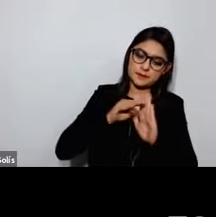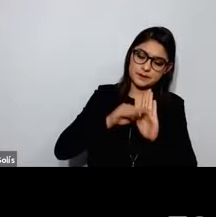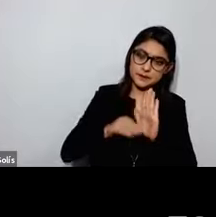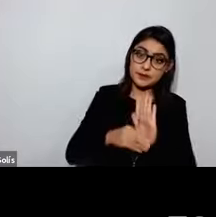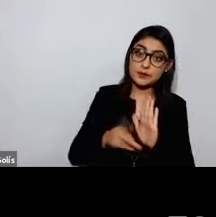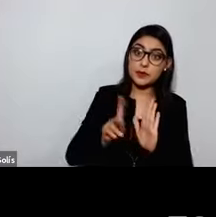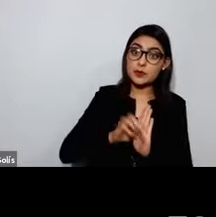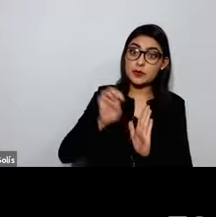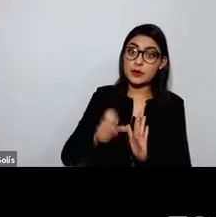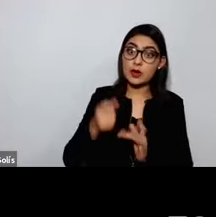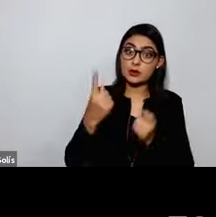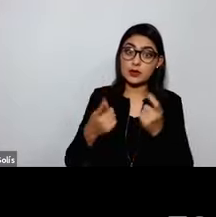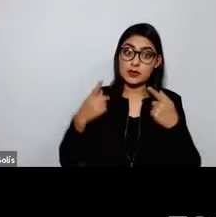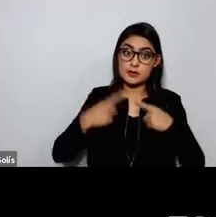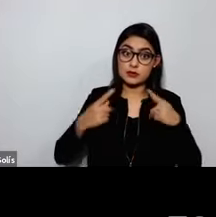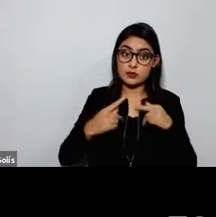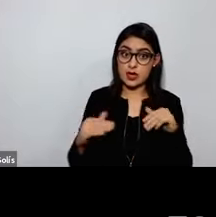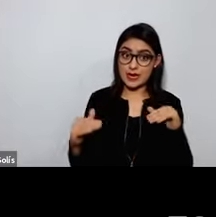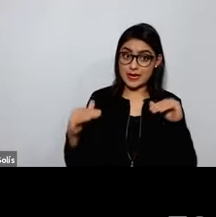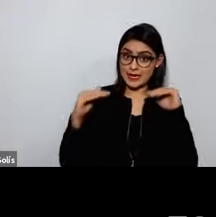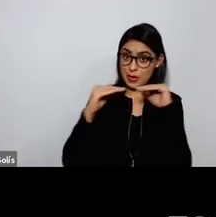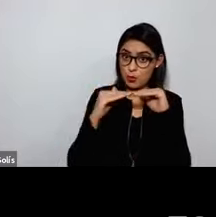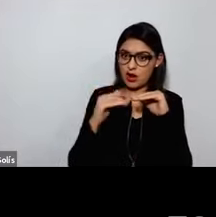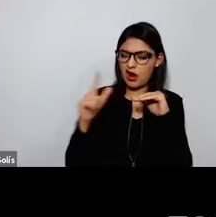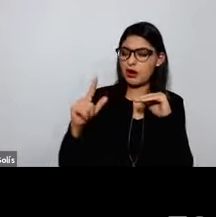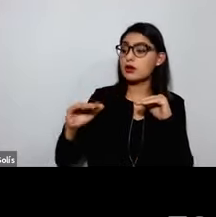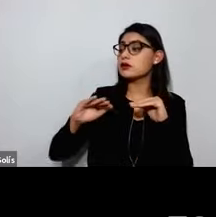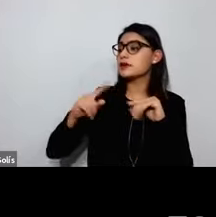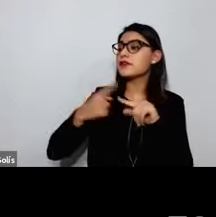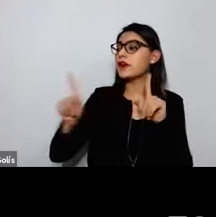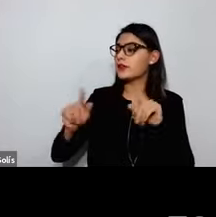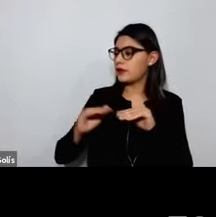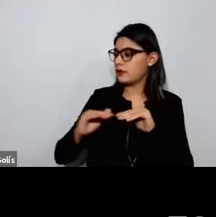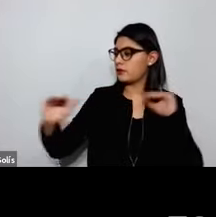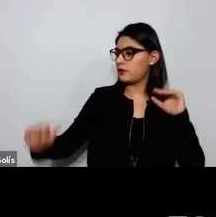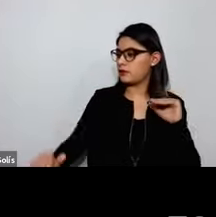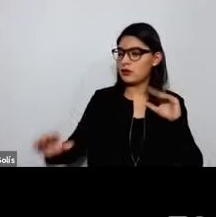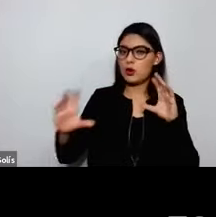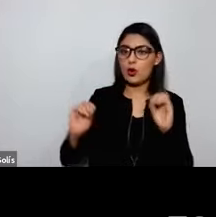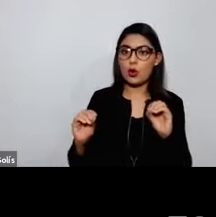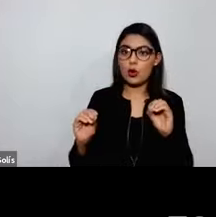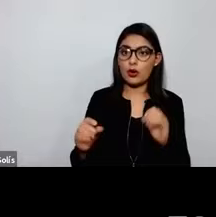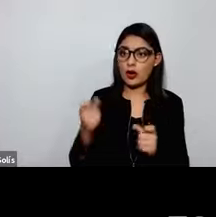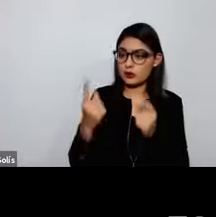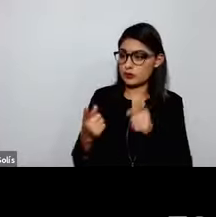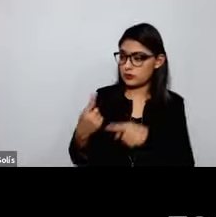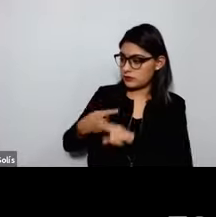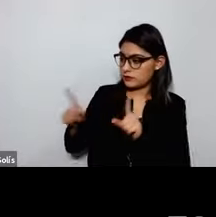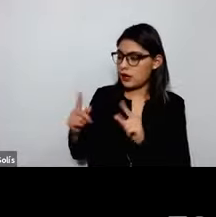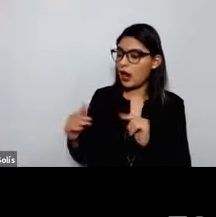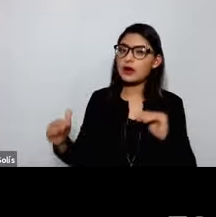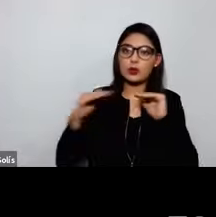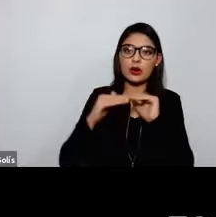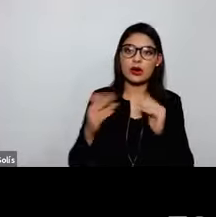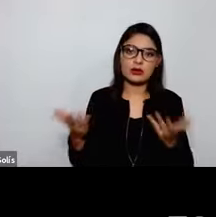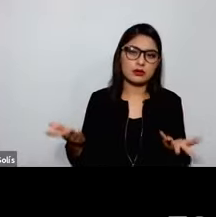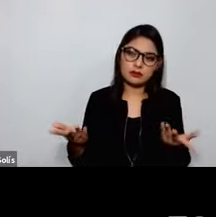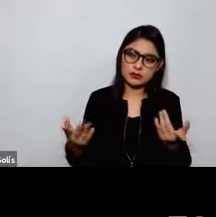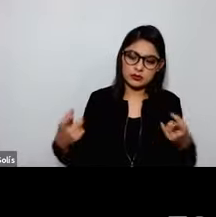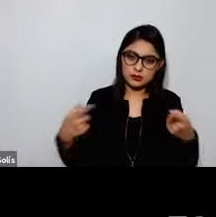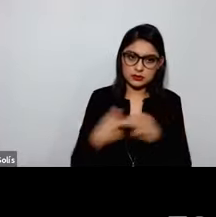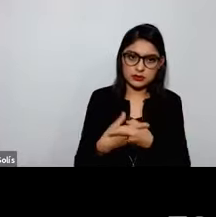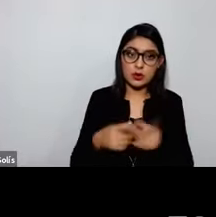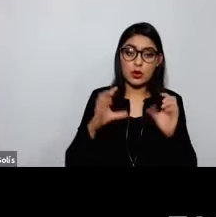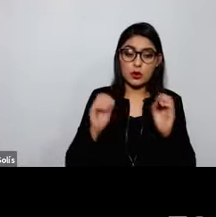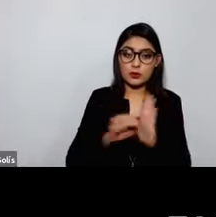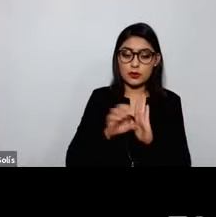que se encuentran en las mismas condiciones o permanezcan en la misma categoría, ni leyes que establezcan un trato igual para